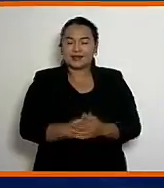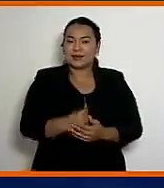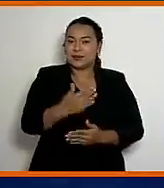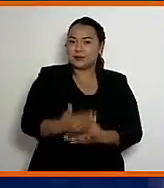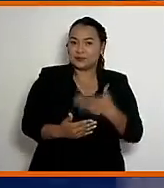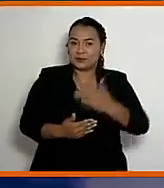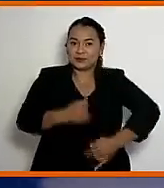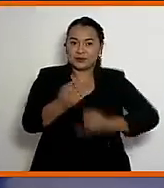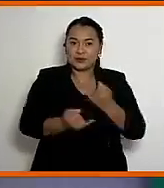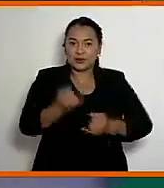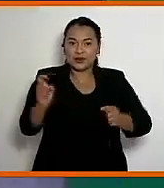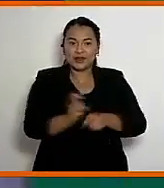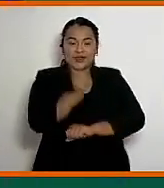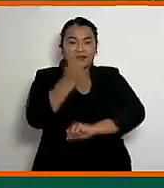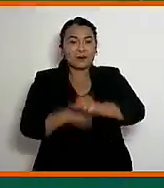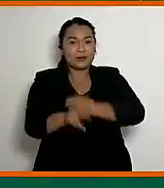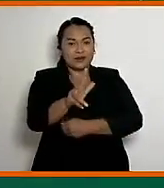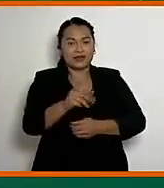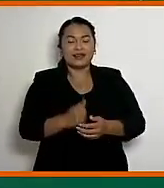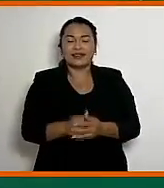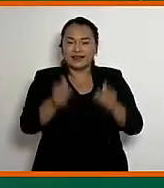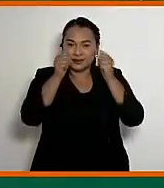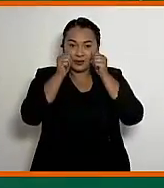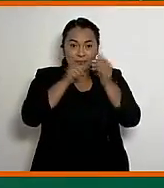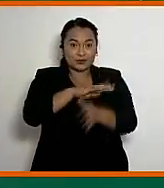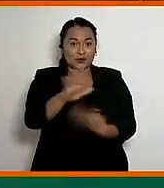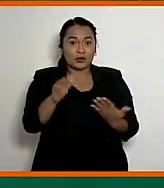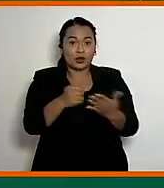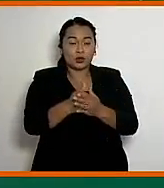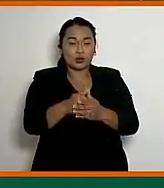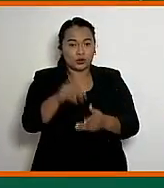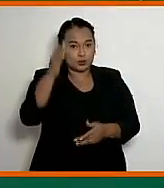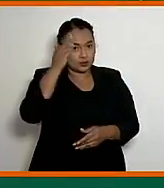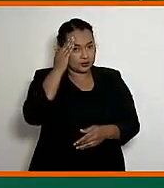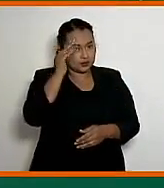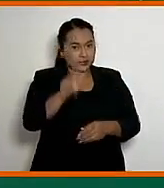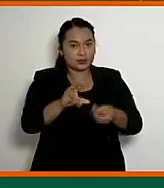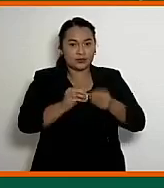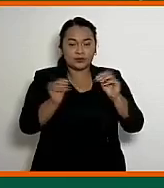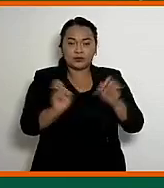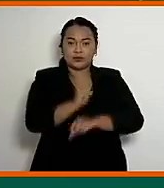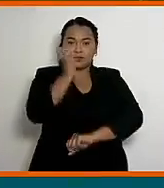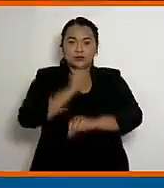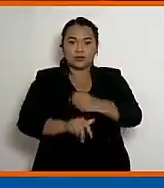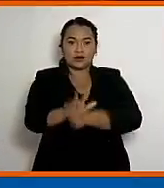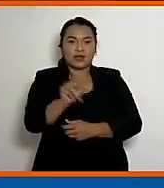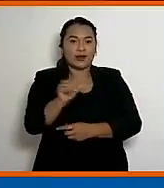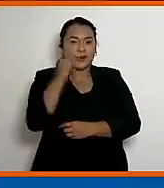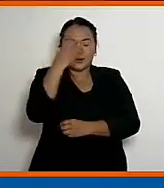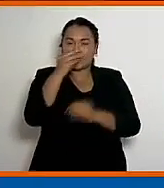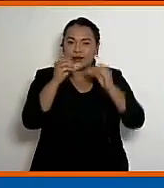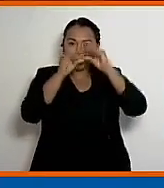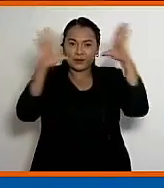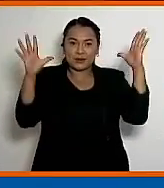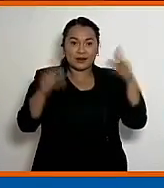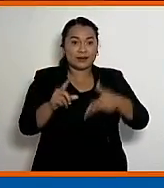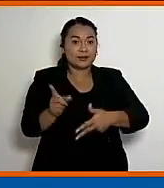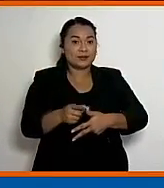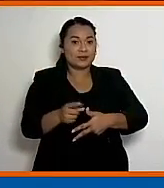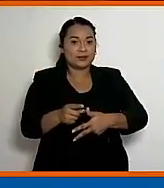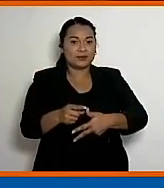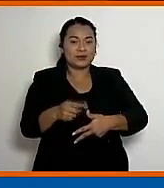Continuamos pegando y ganando con Pega 3. Atentos, porque se vienen tus tres números favorecidos para esta linda mañana. Primer número ganador,